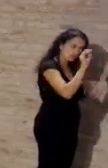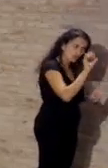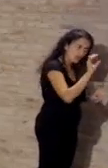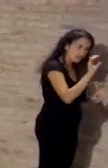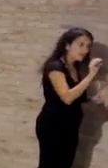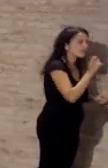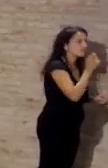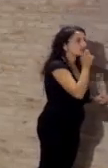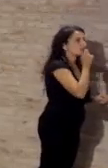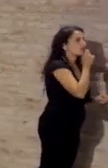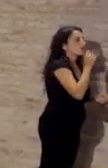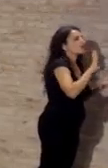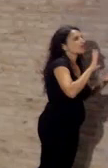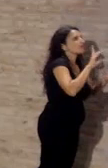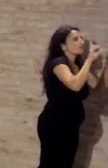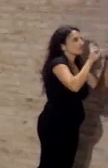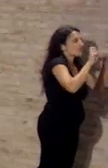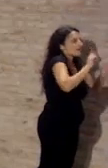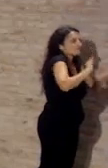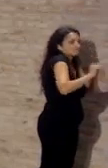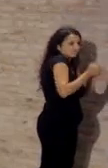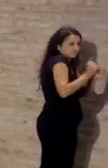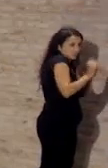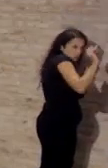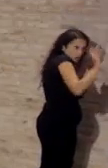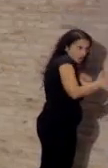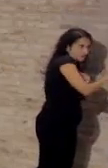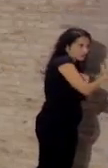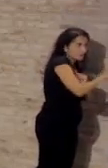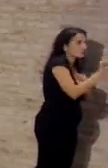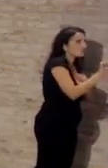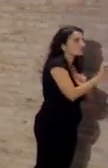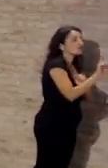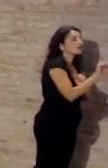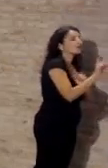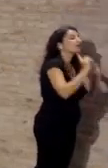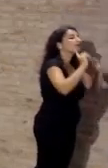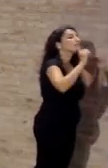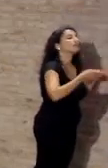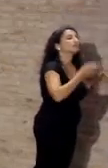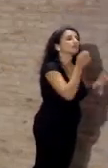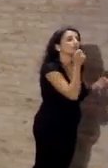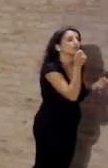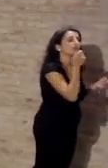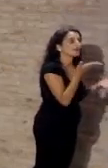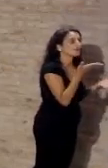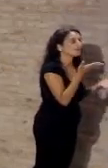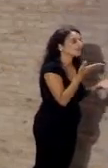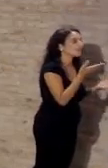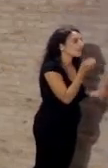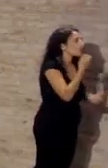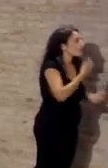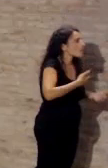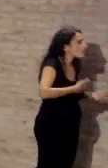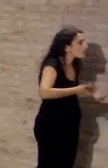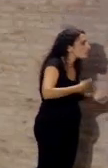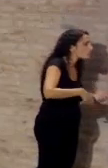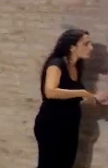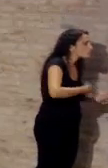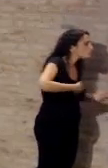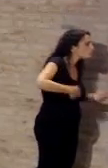ejercicio de la sexualidad en los genital sino bueno eh qué hacemos con con la gestión menstrual qué hacemos para